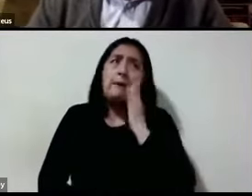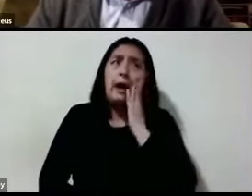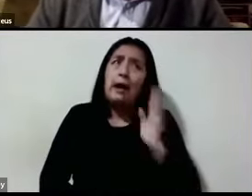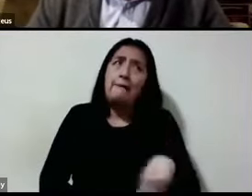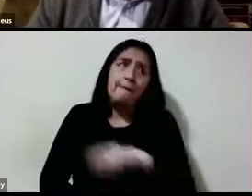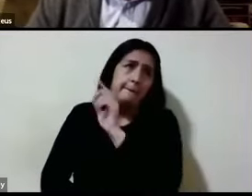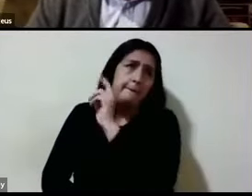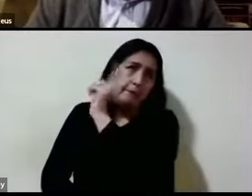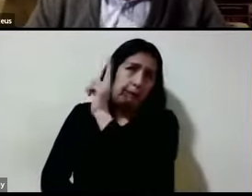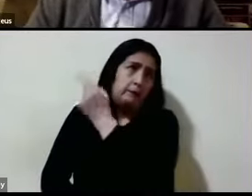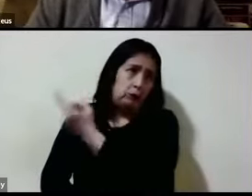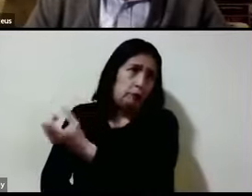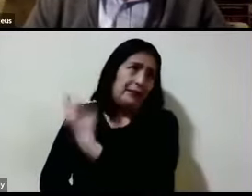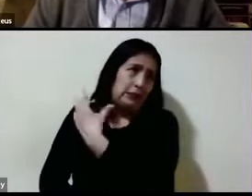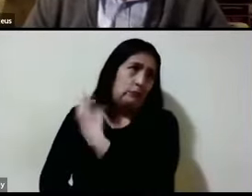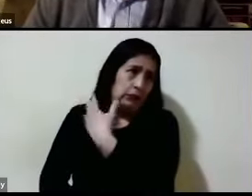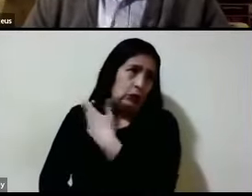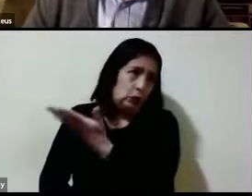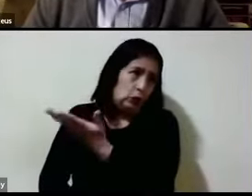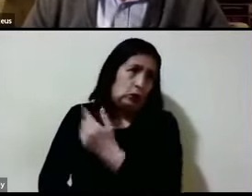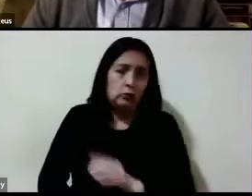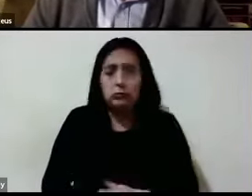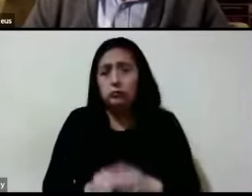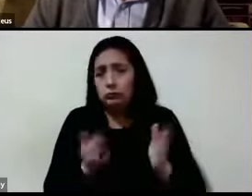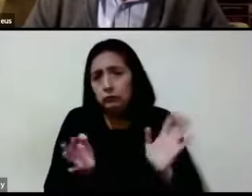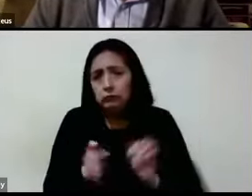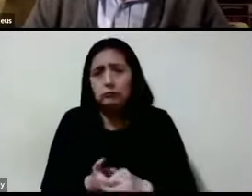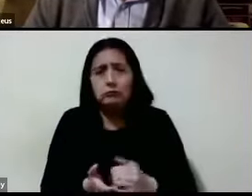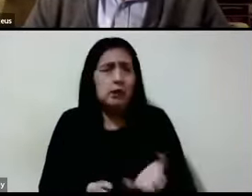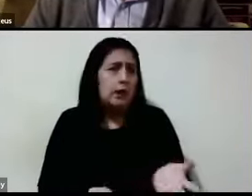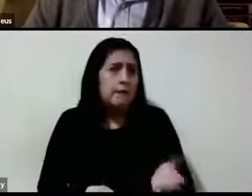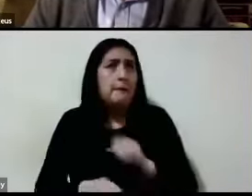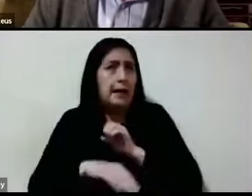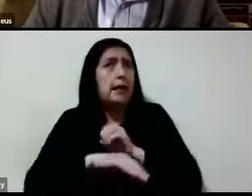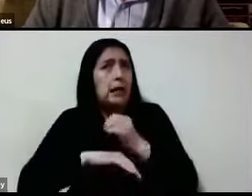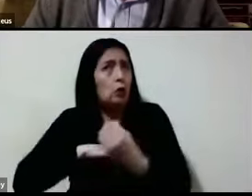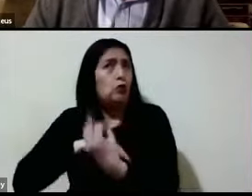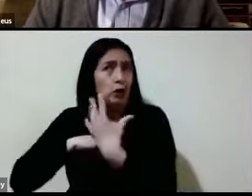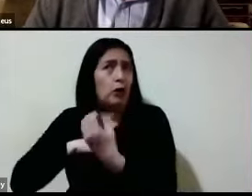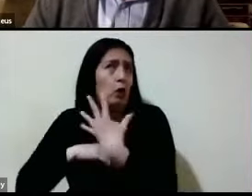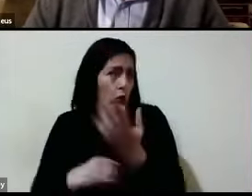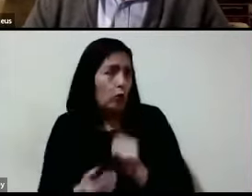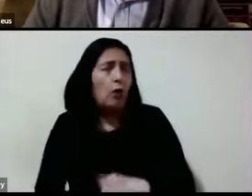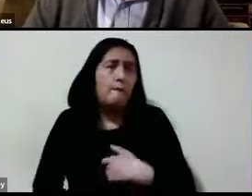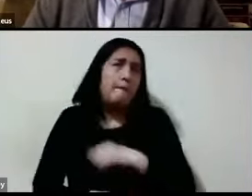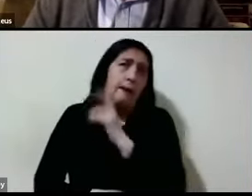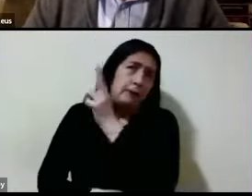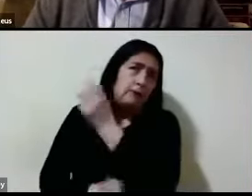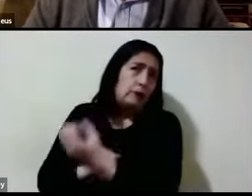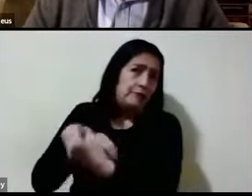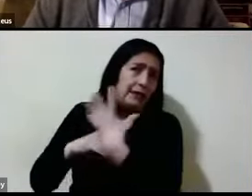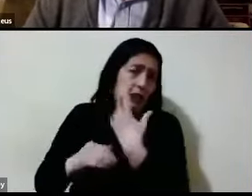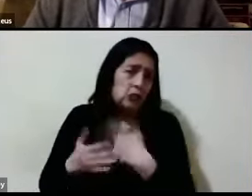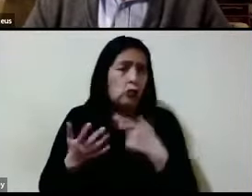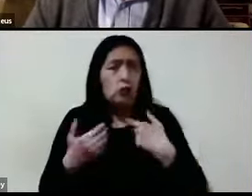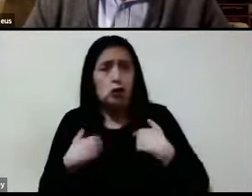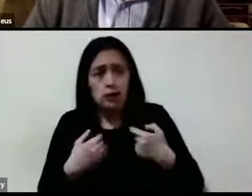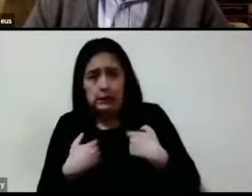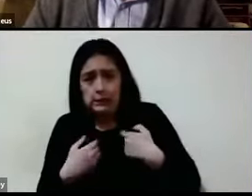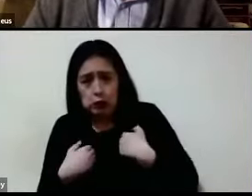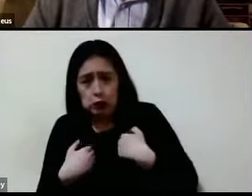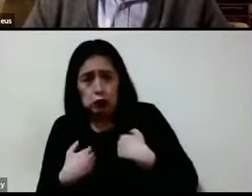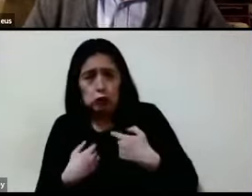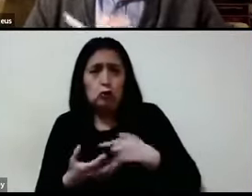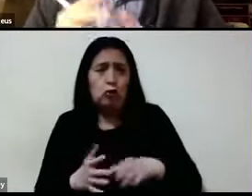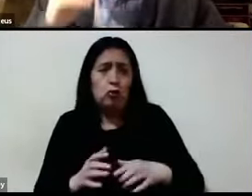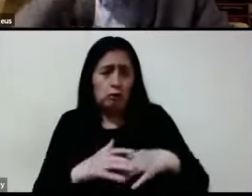mi maestro me dijo esto, ¿no? Me recomendó esto, o me dijo que debo de llenar en